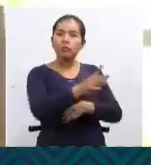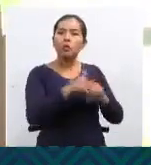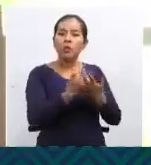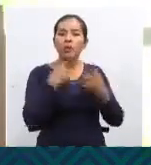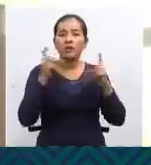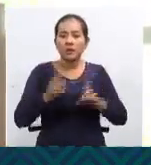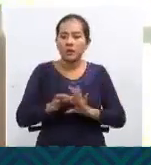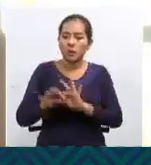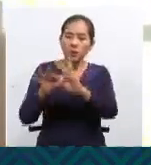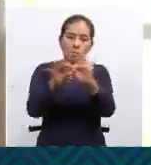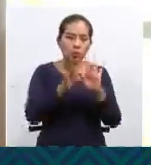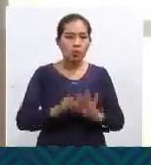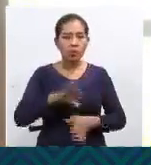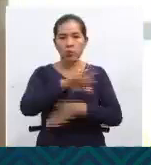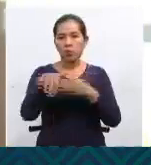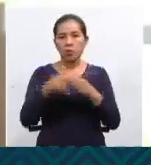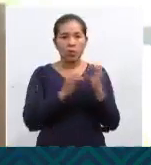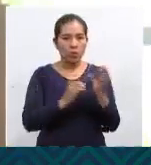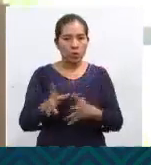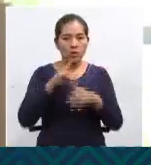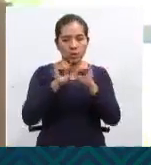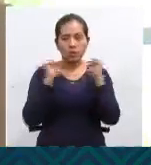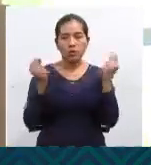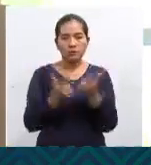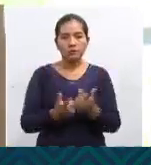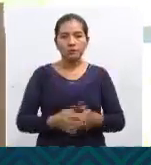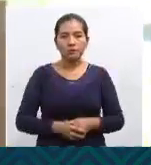la unidad de nuestras organizaciones sociales.